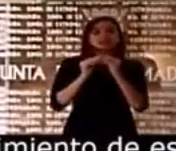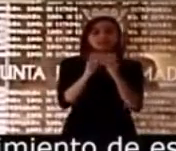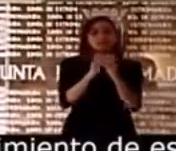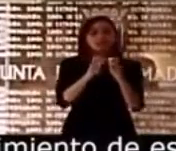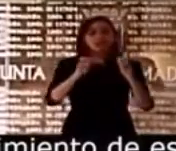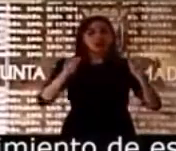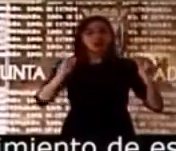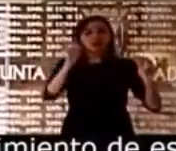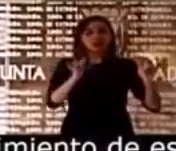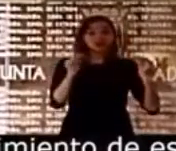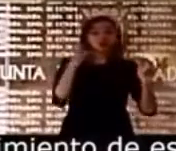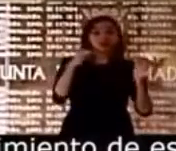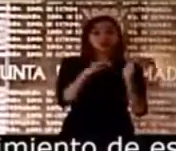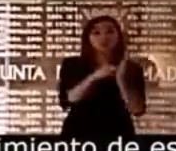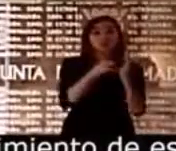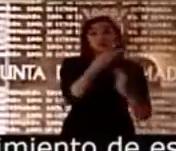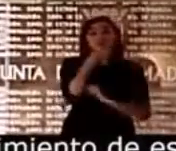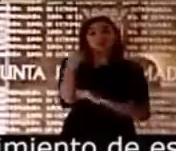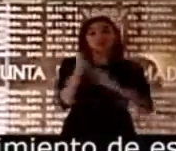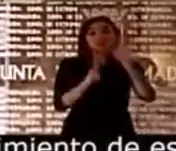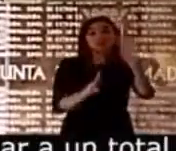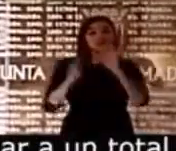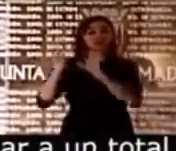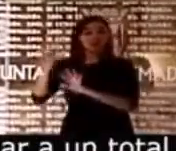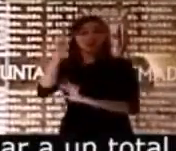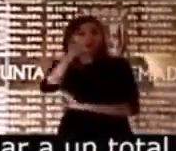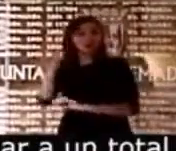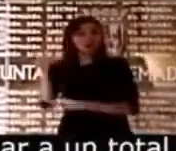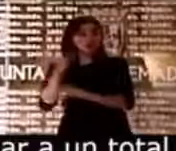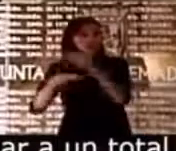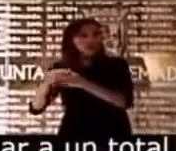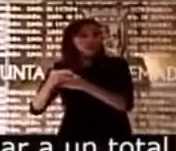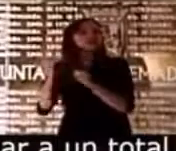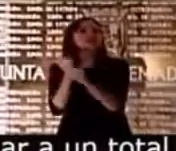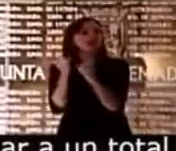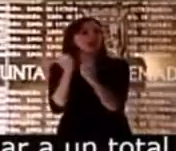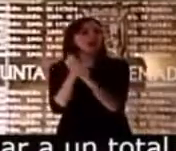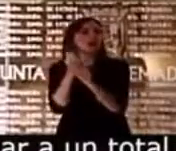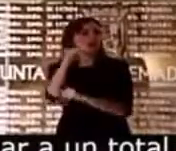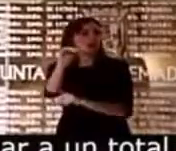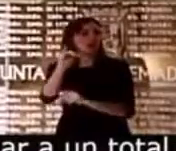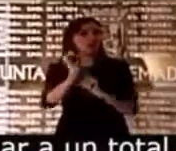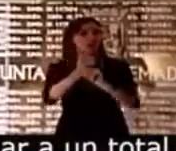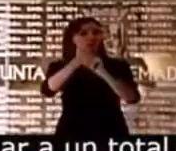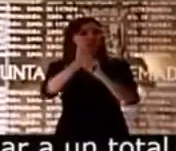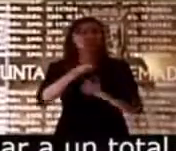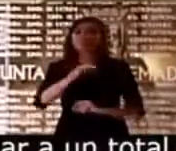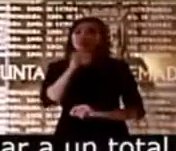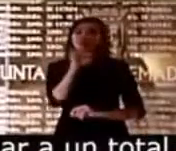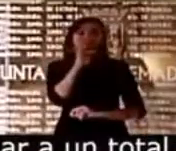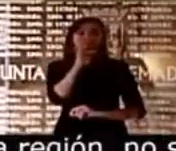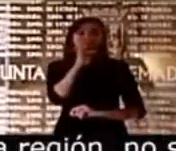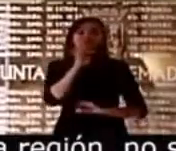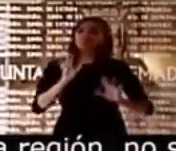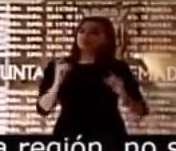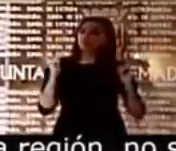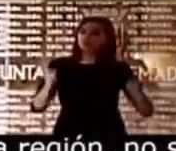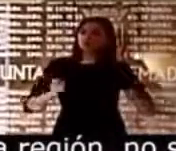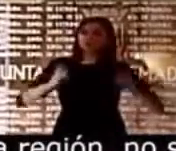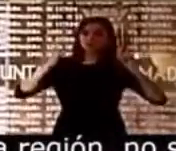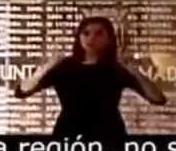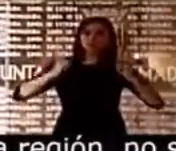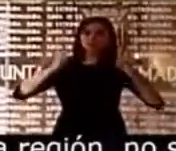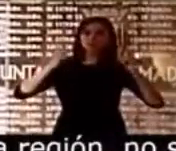de 2.217 trabajadores con discapacidad en nuestra región. No son todavía suficientes, pero sí se ha hecho un esfuerzo